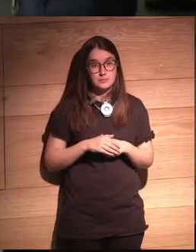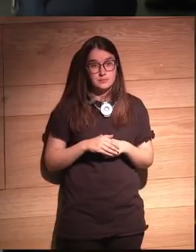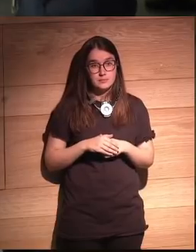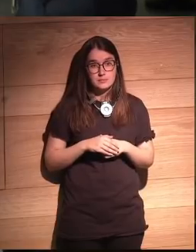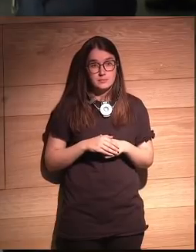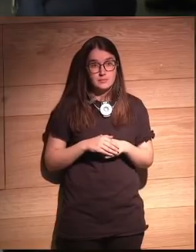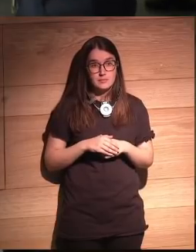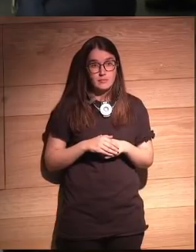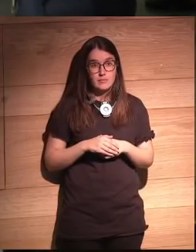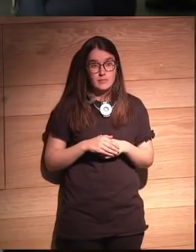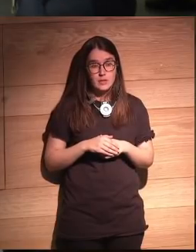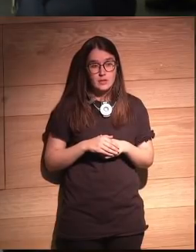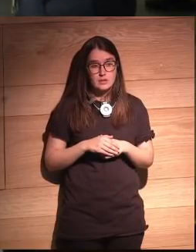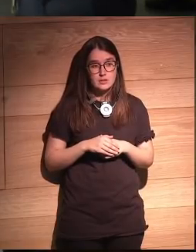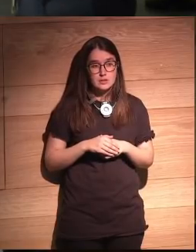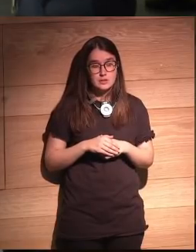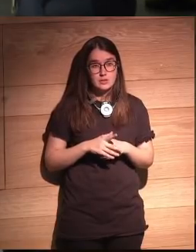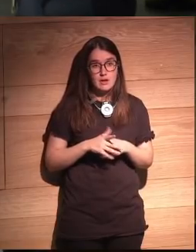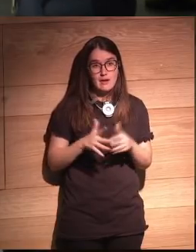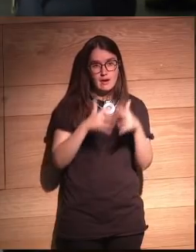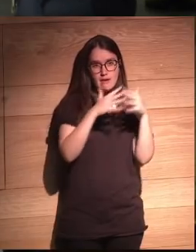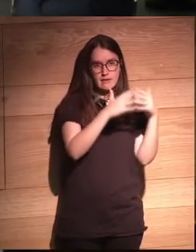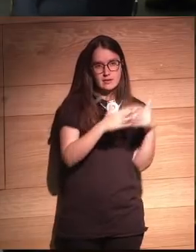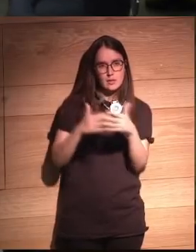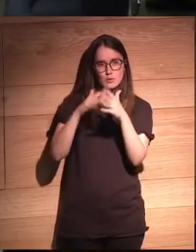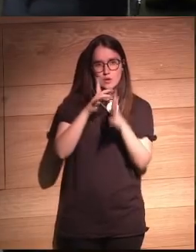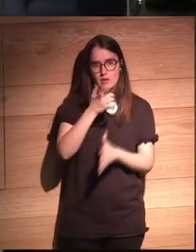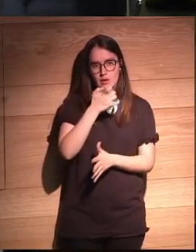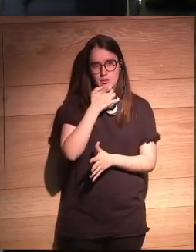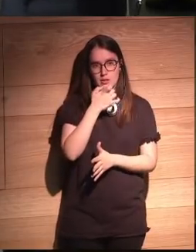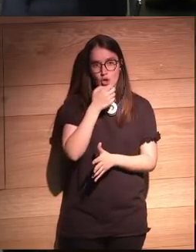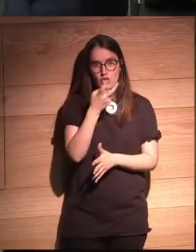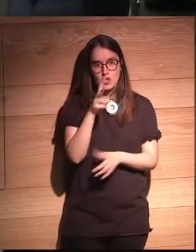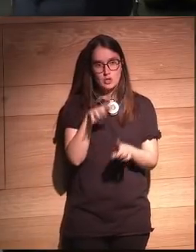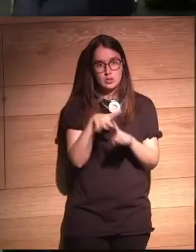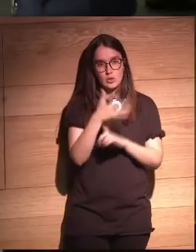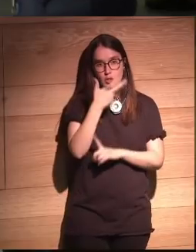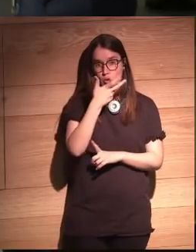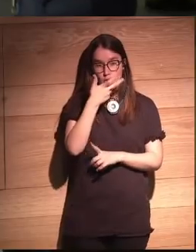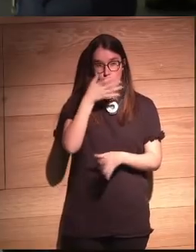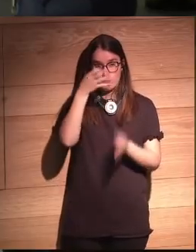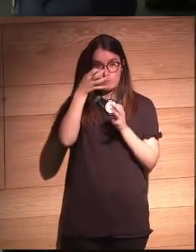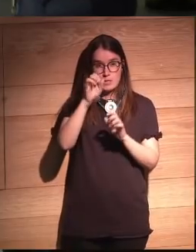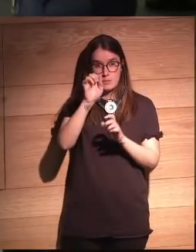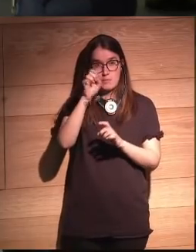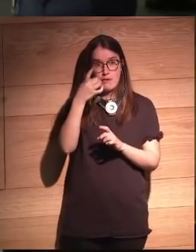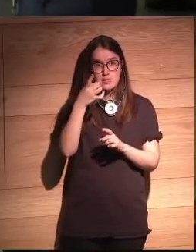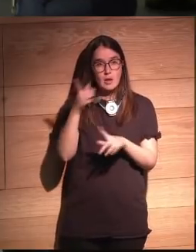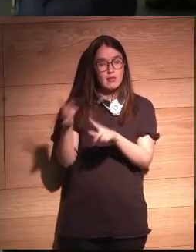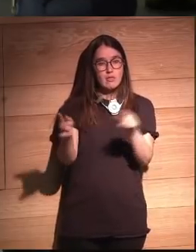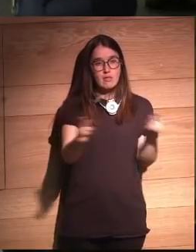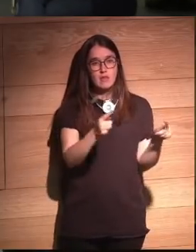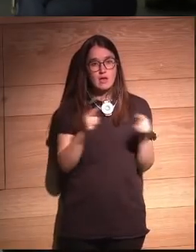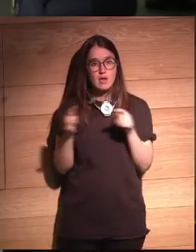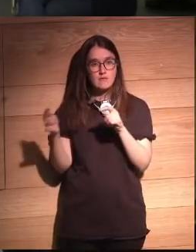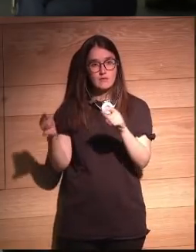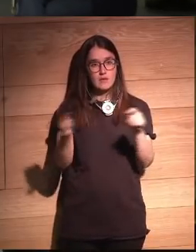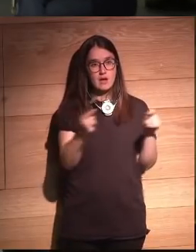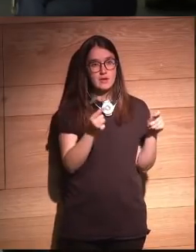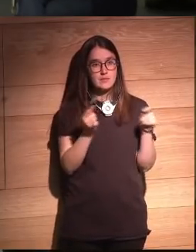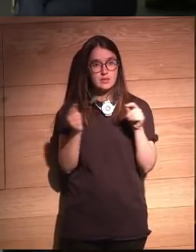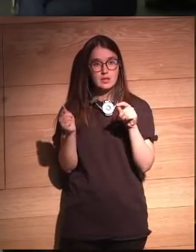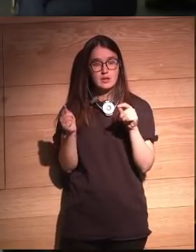dudas, en los Estados Unidos y el Reino Unido, que son los 2 casos que conozco más, hay mucho debate sobre